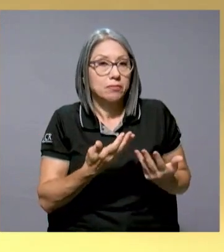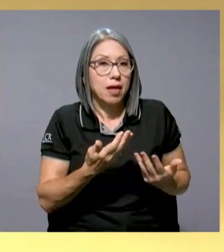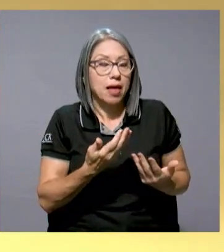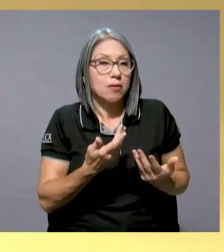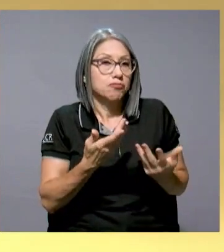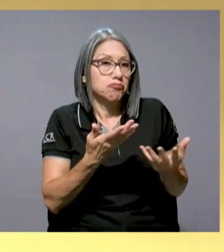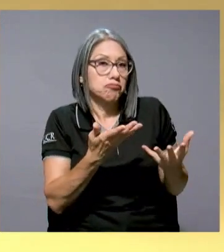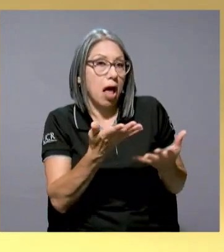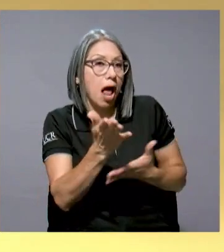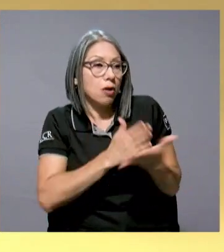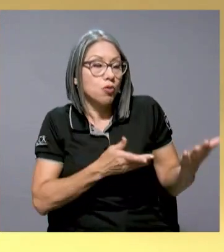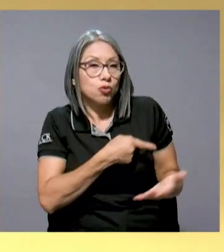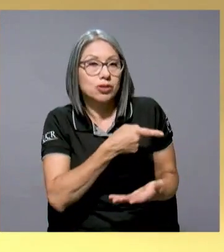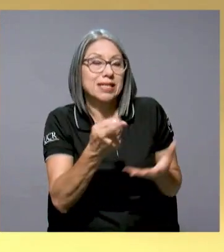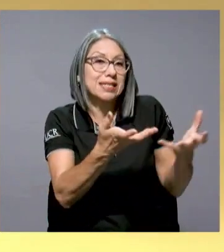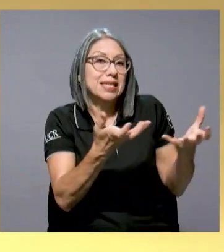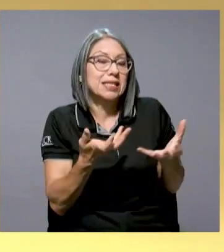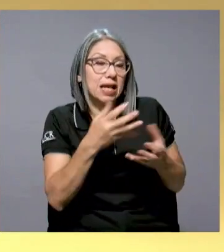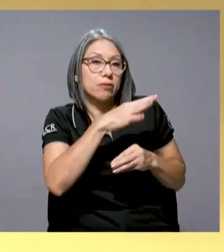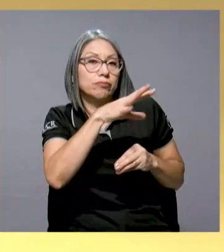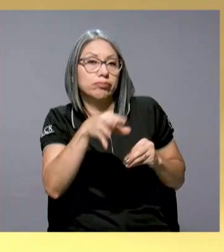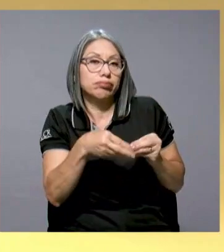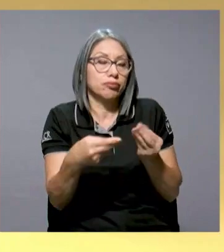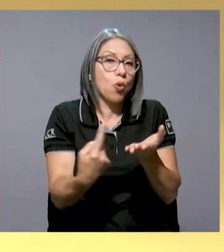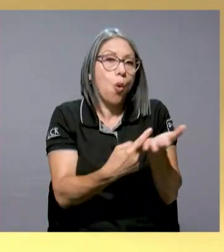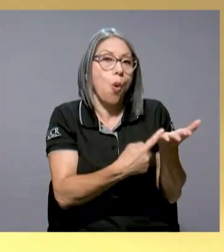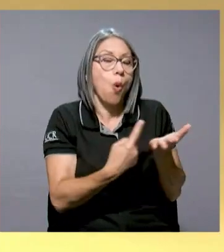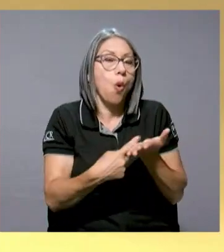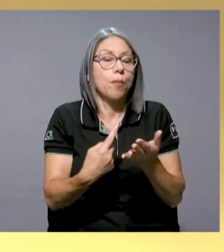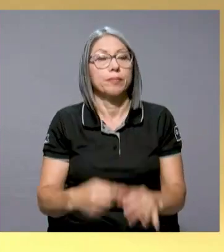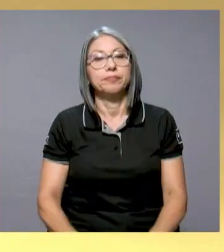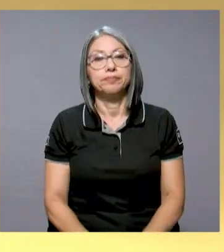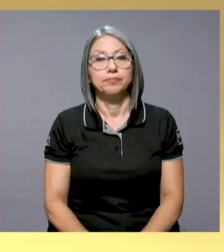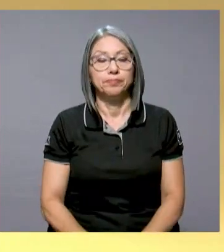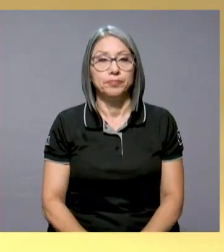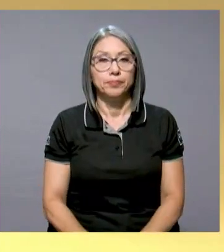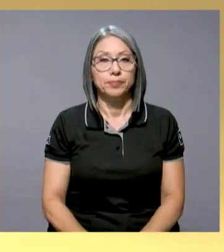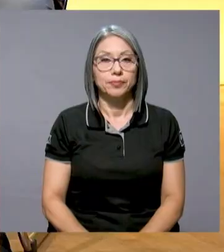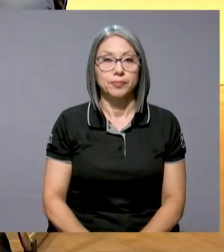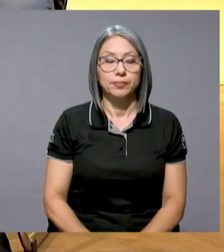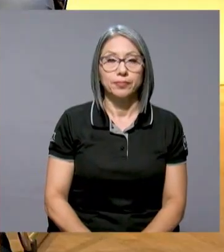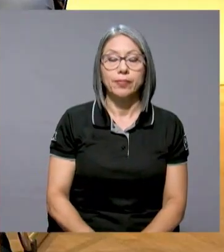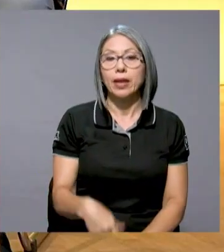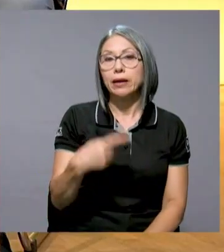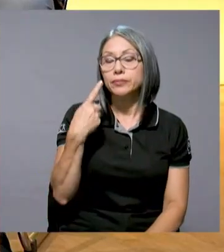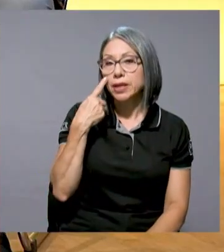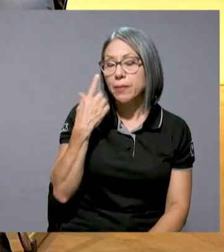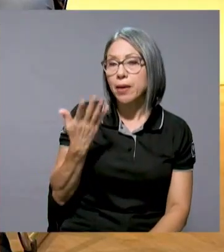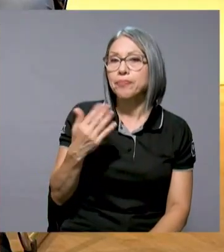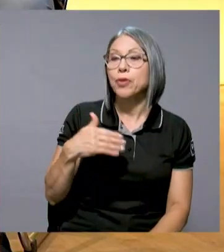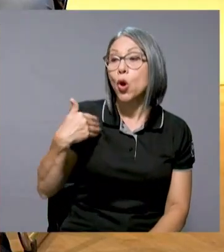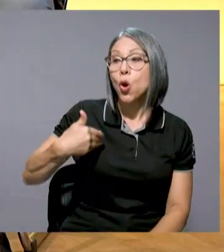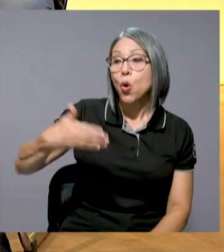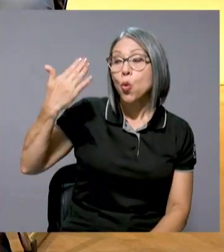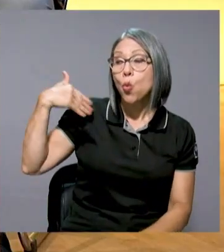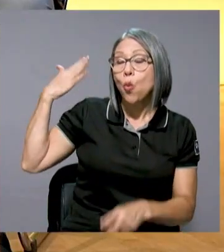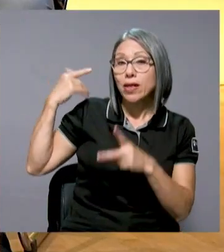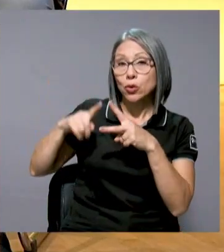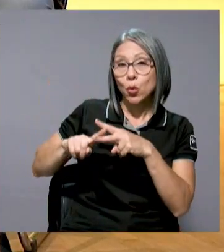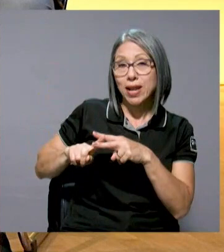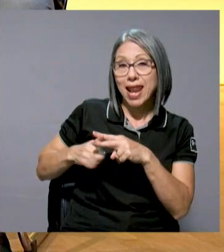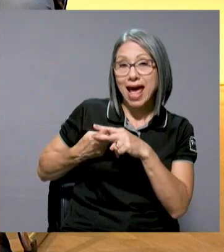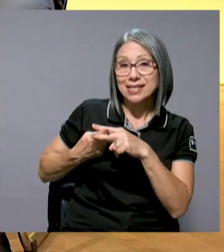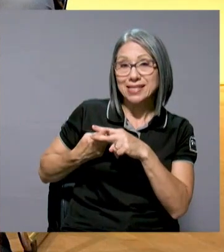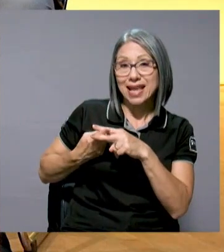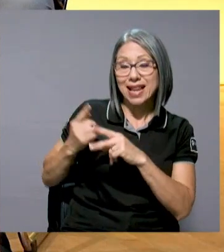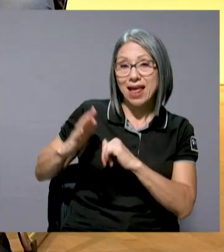quisiera alguno de los dos hacer algún comentario adicional sobre este tema. Es que vea, cuando nace la facultad,